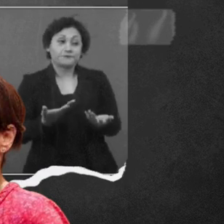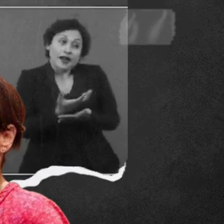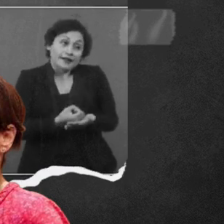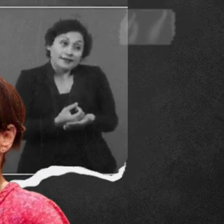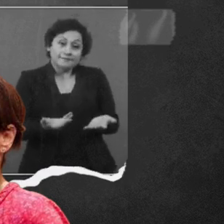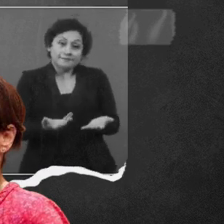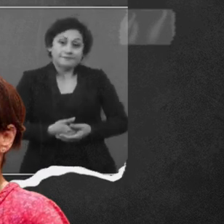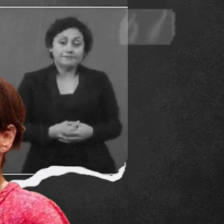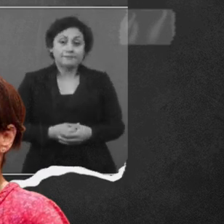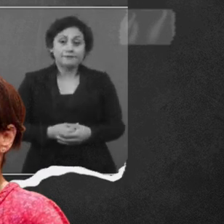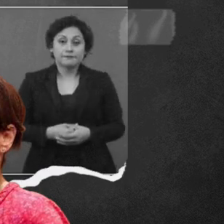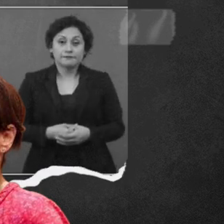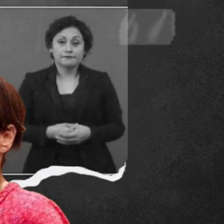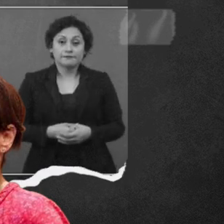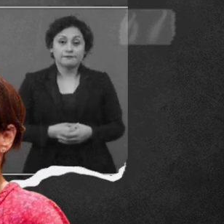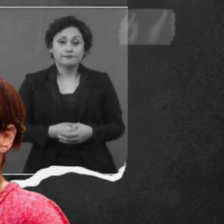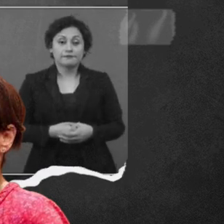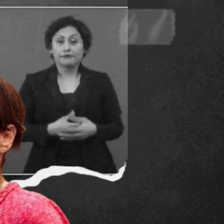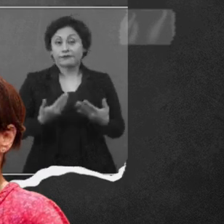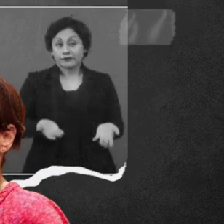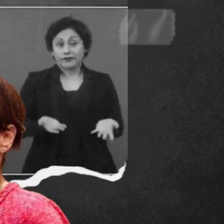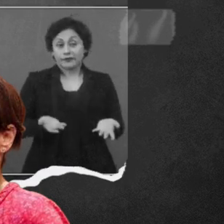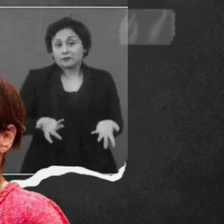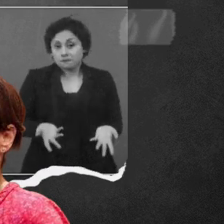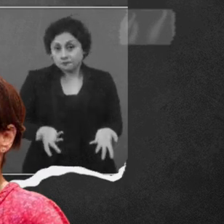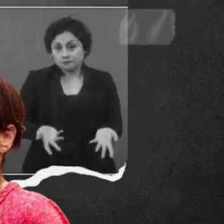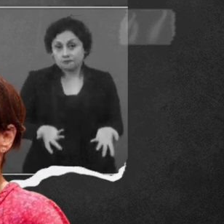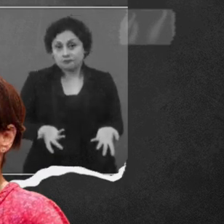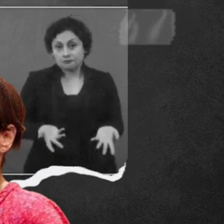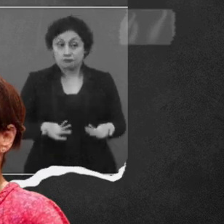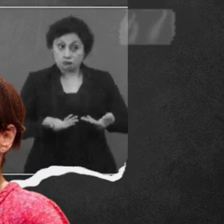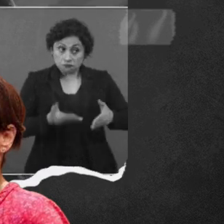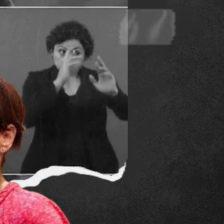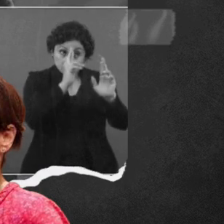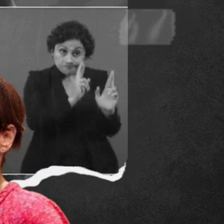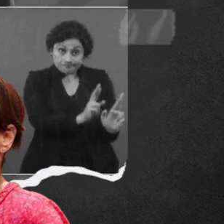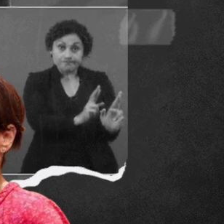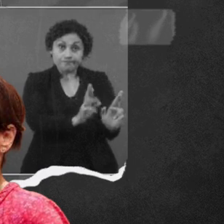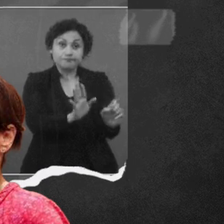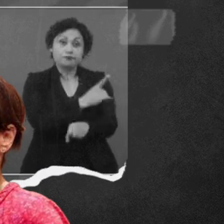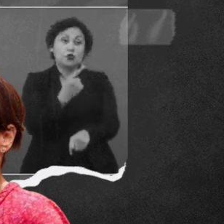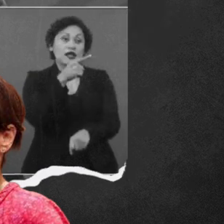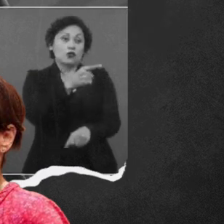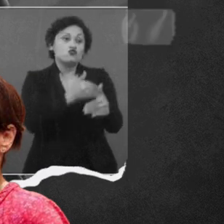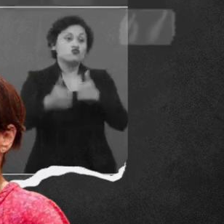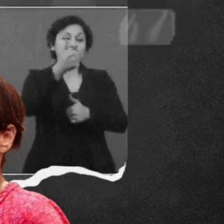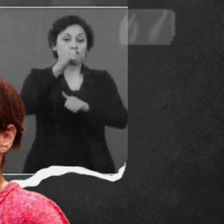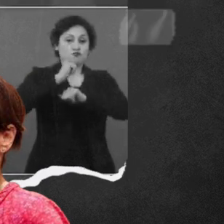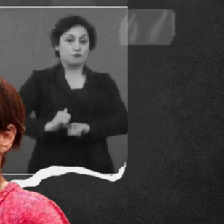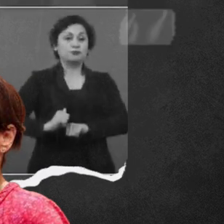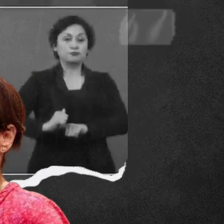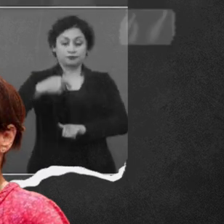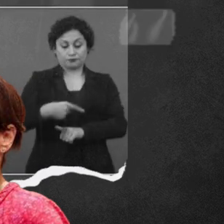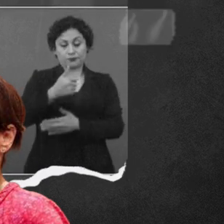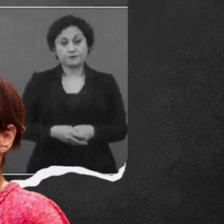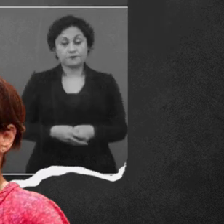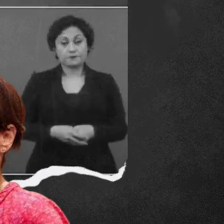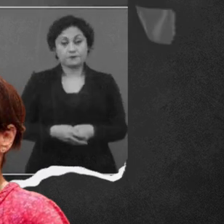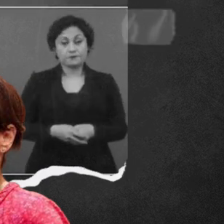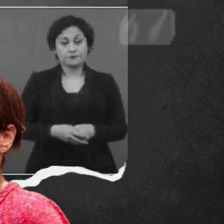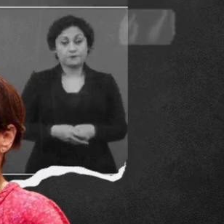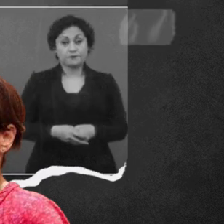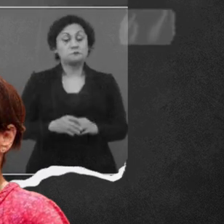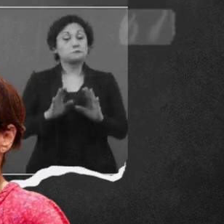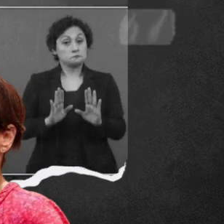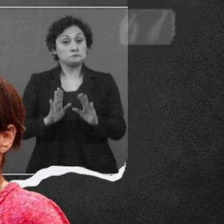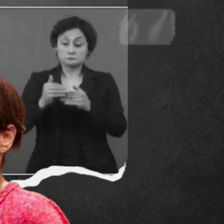ganaste. Y vamos a respetarte porque vas a ser la autoridad en la Ciudad de México. Y